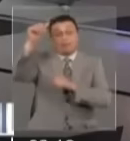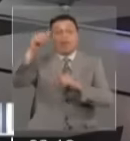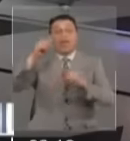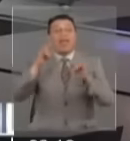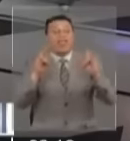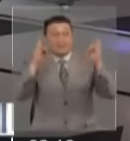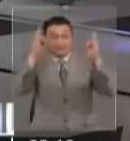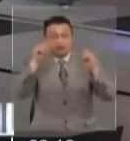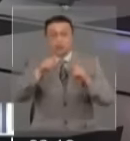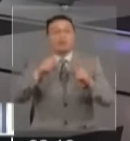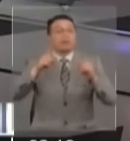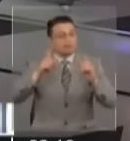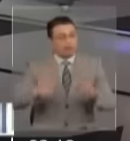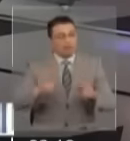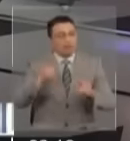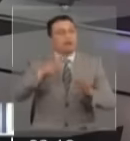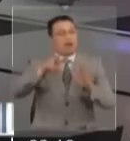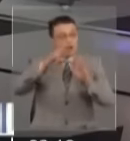tú no mitigas,